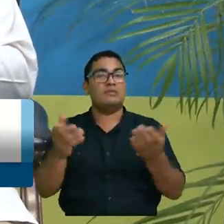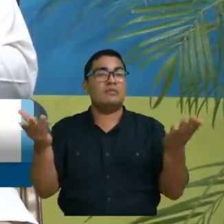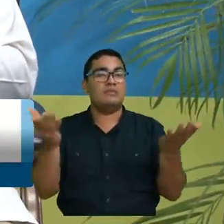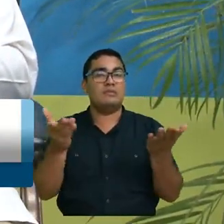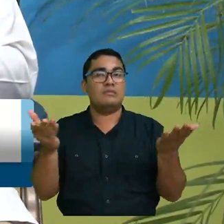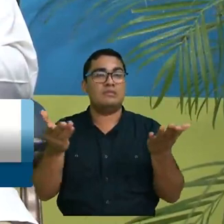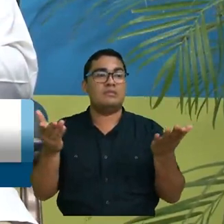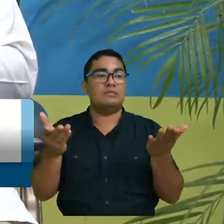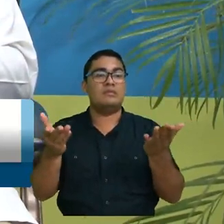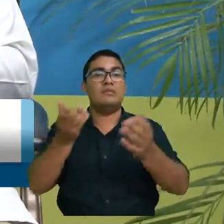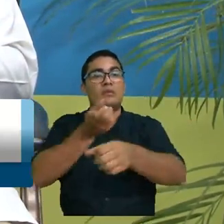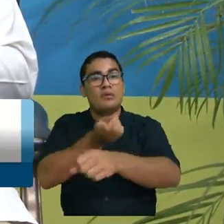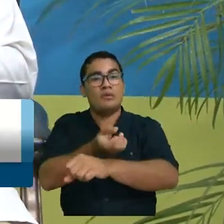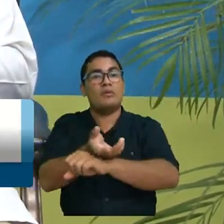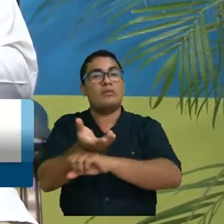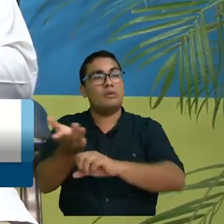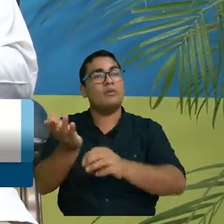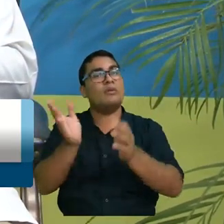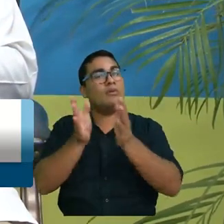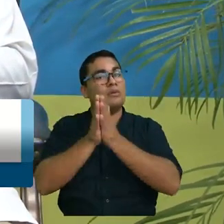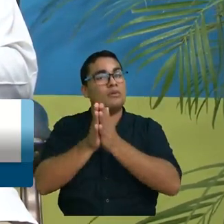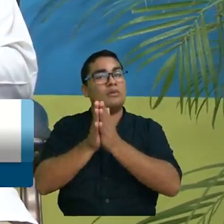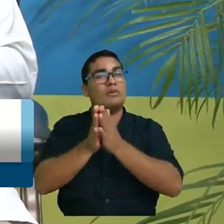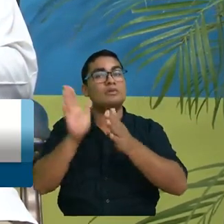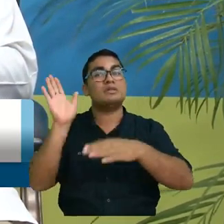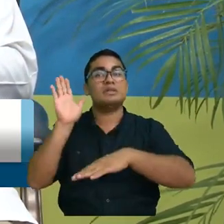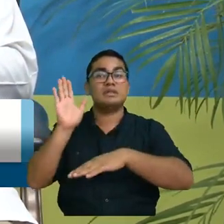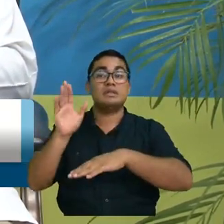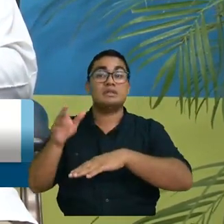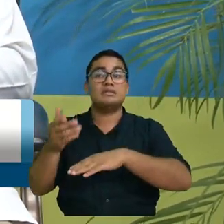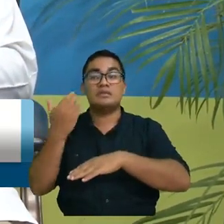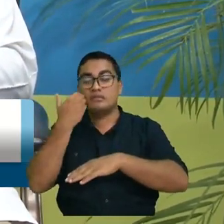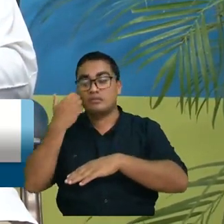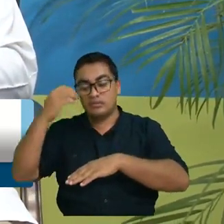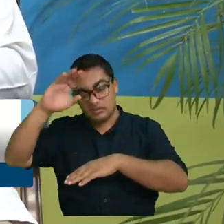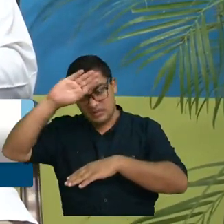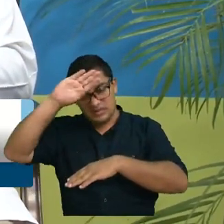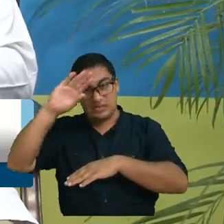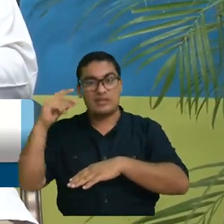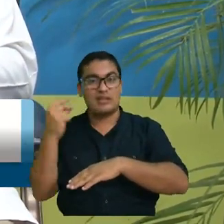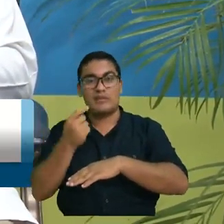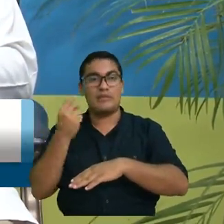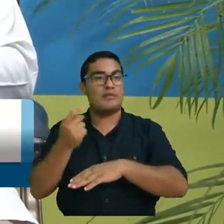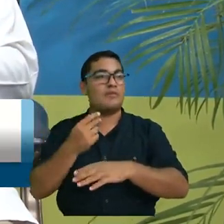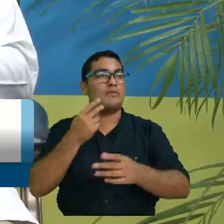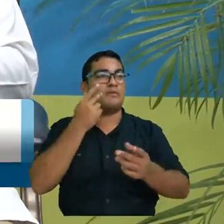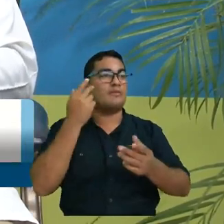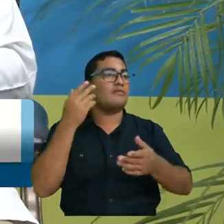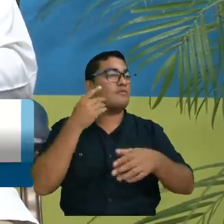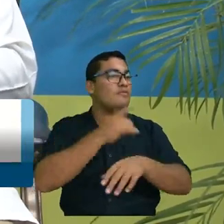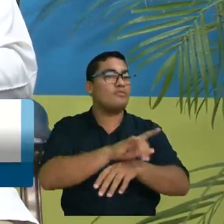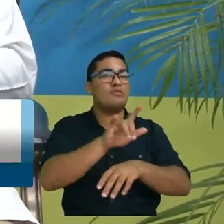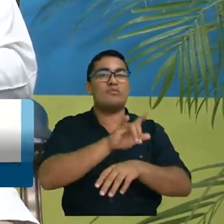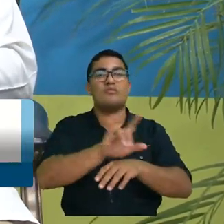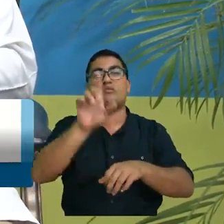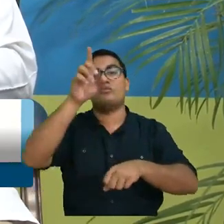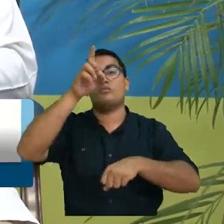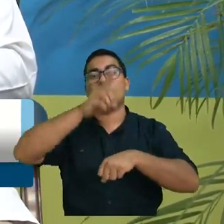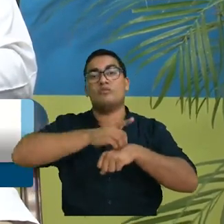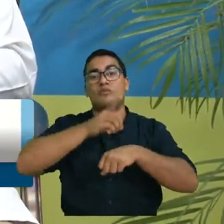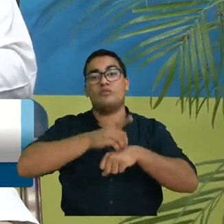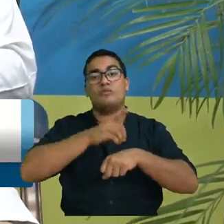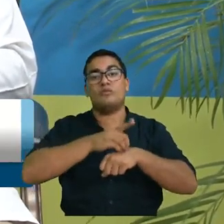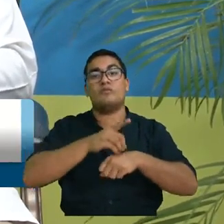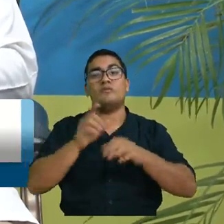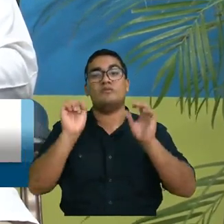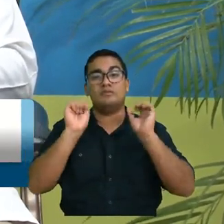que nosotros recomendamos que acudir inmediatamente a la presencia de los primeros síntomas, acudir ante un médico, a una unidad de salud más cercana, para que